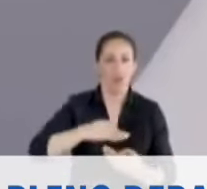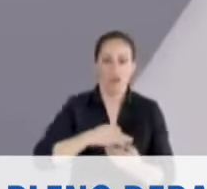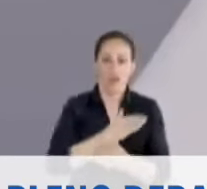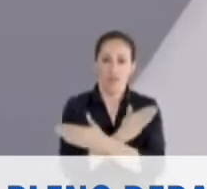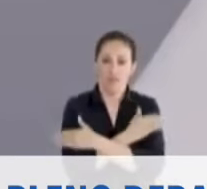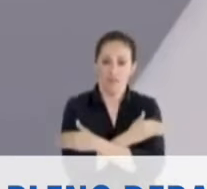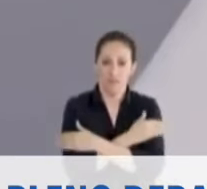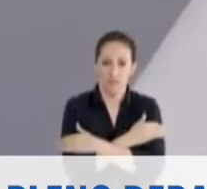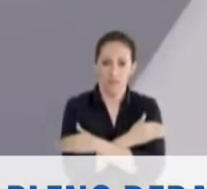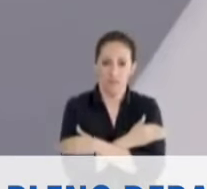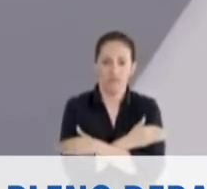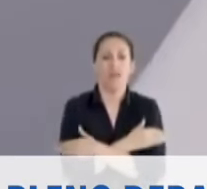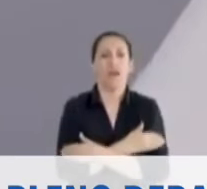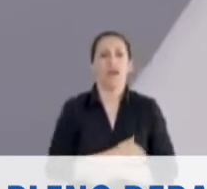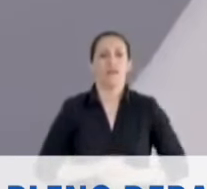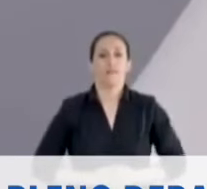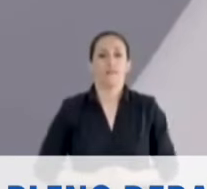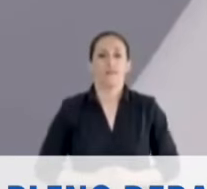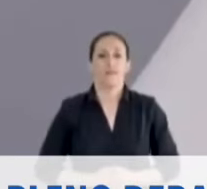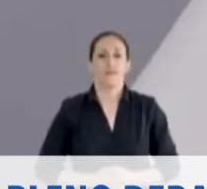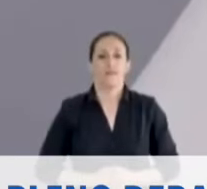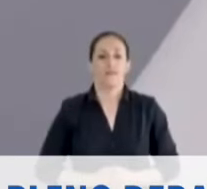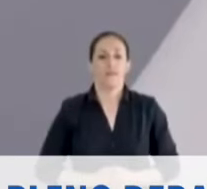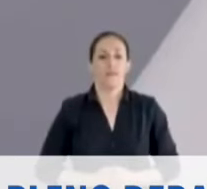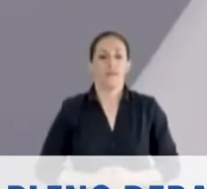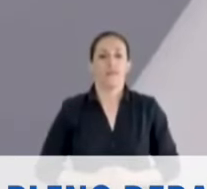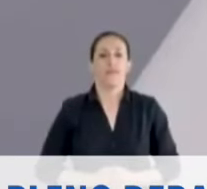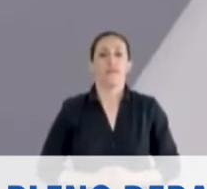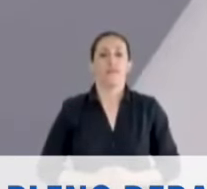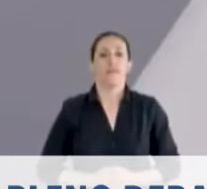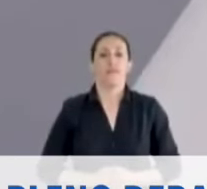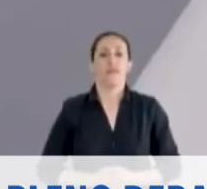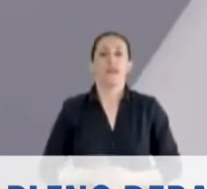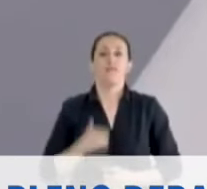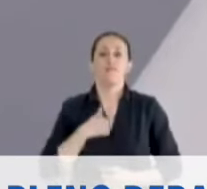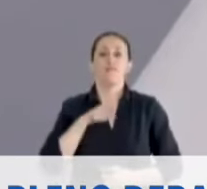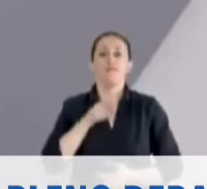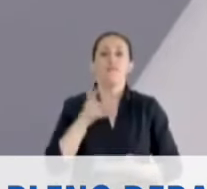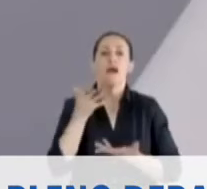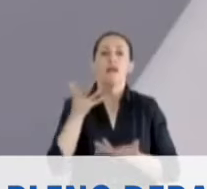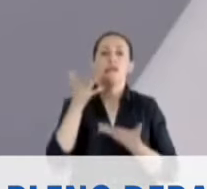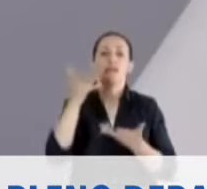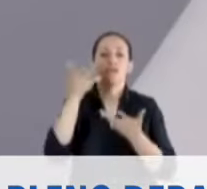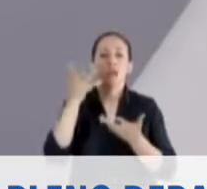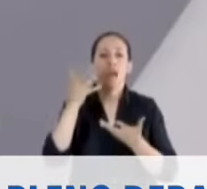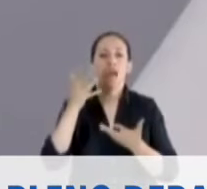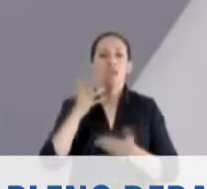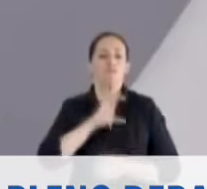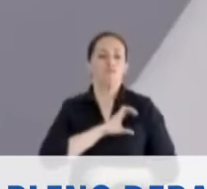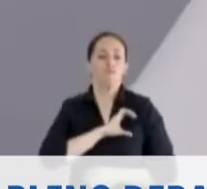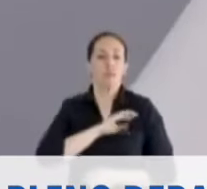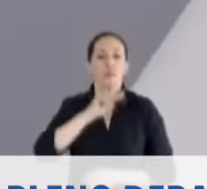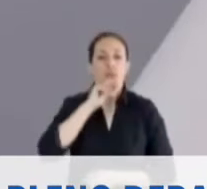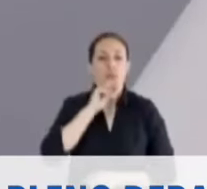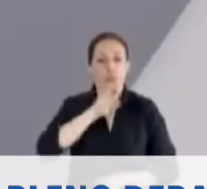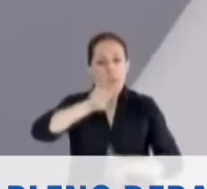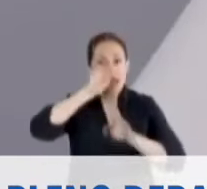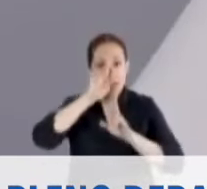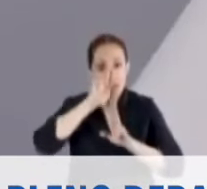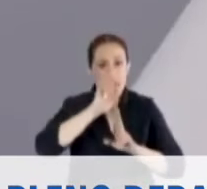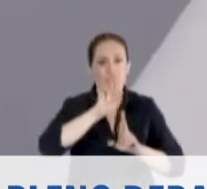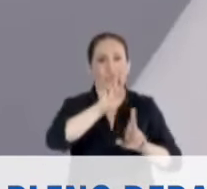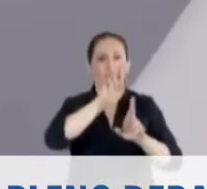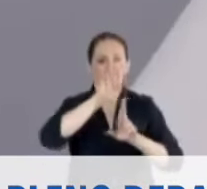majestuosamente para todas ellas a ti te dedico mis versos mi ser mis victorias a ti mi